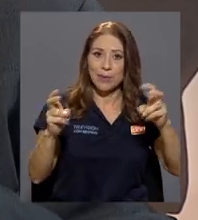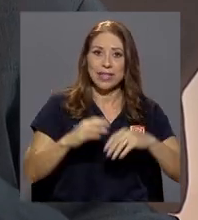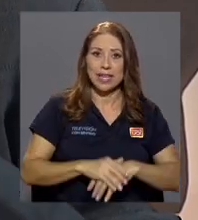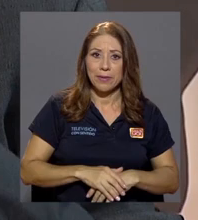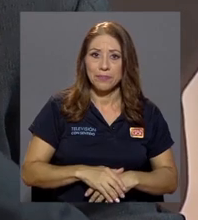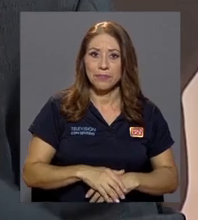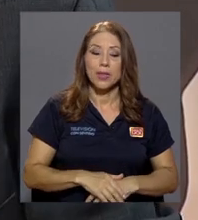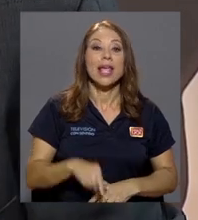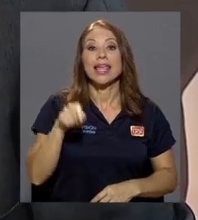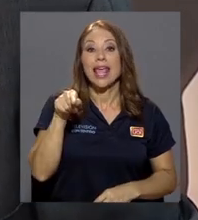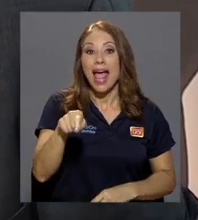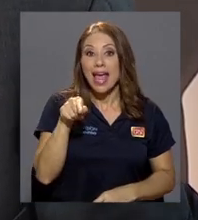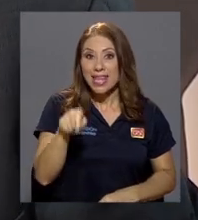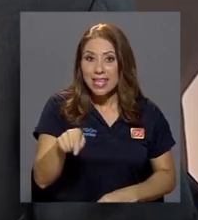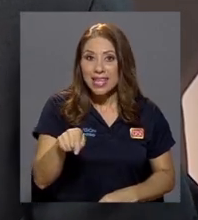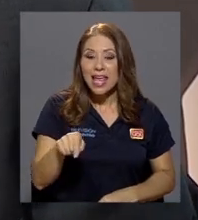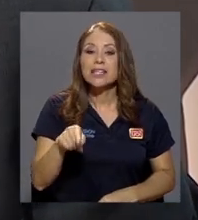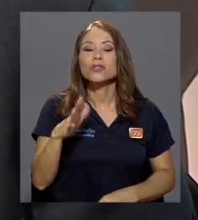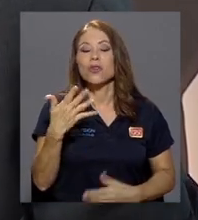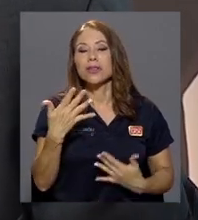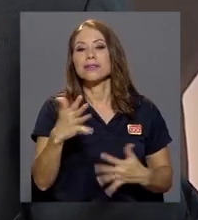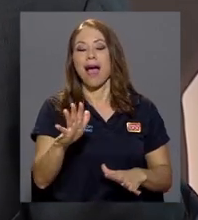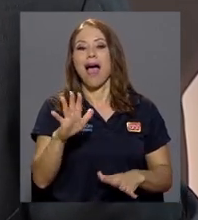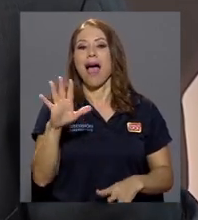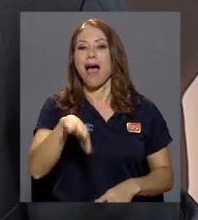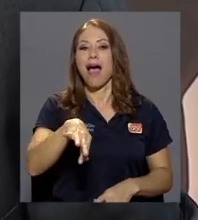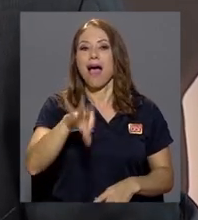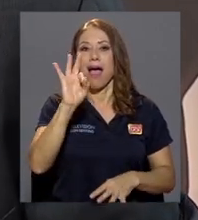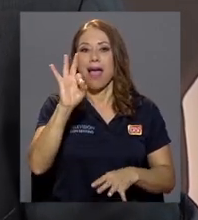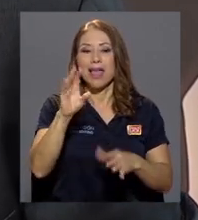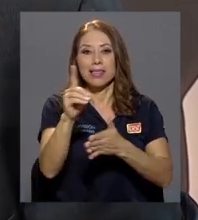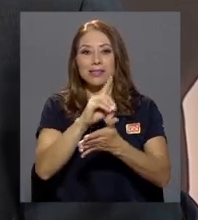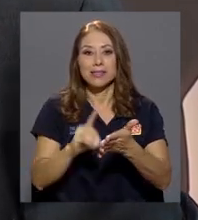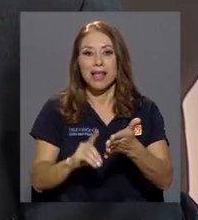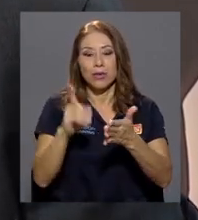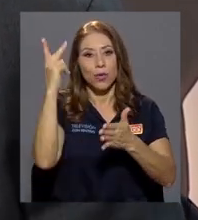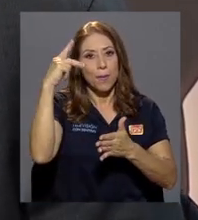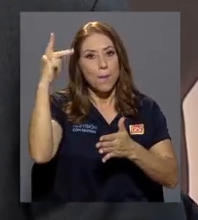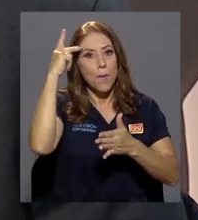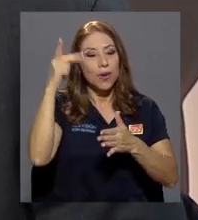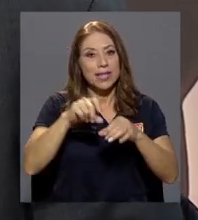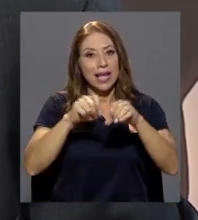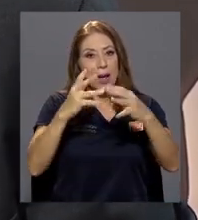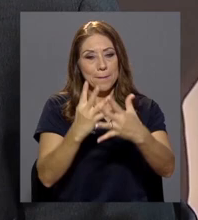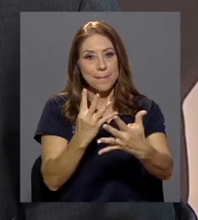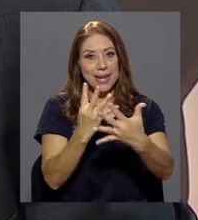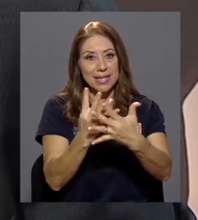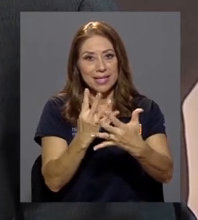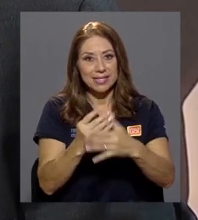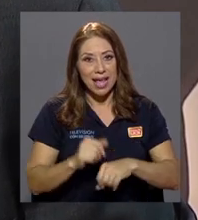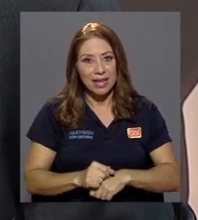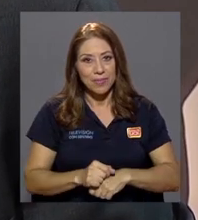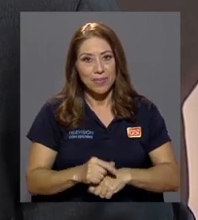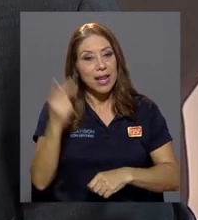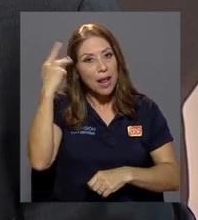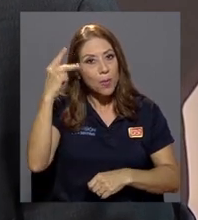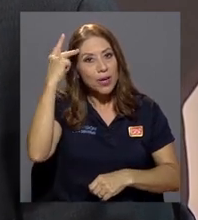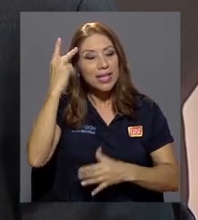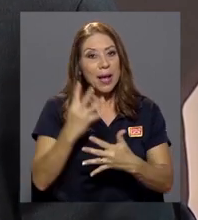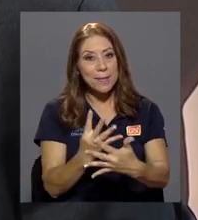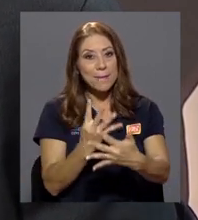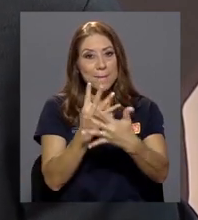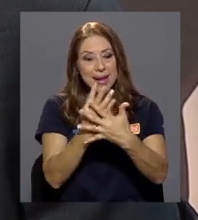que ahí es donde encuentran el diseño de una política penitenciaria es decir la política penitenciaria